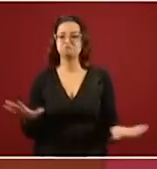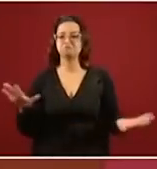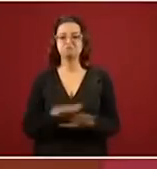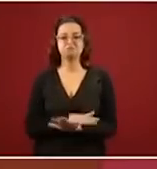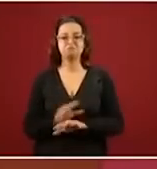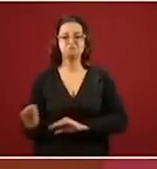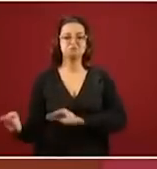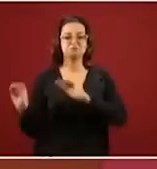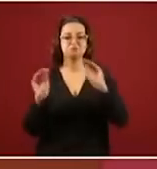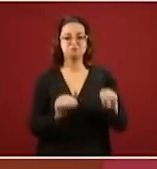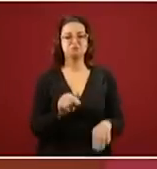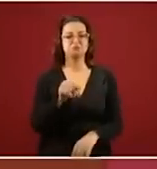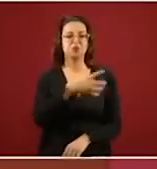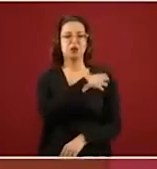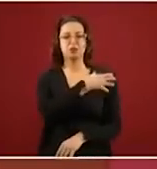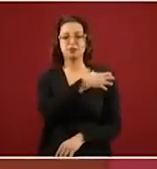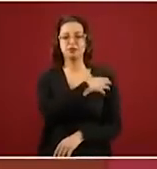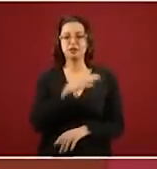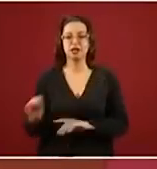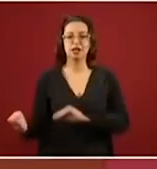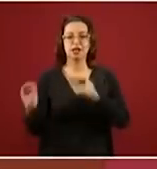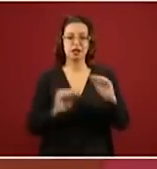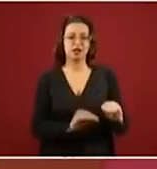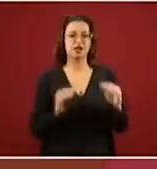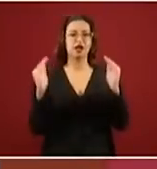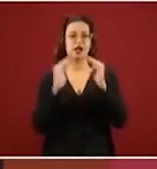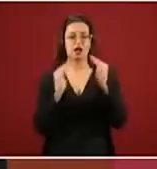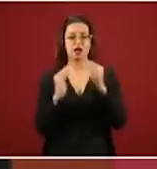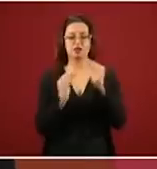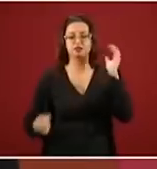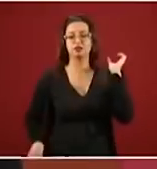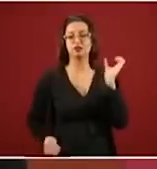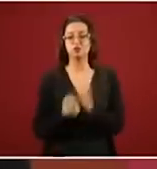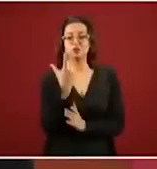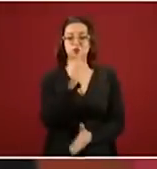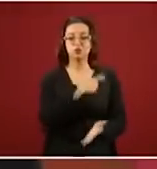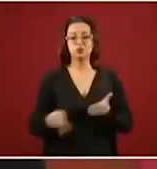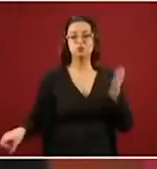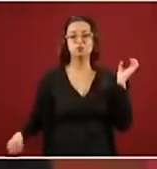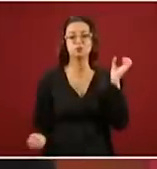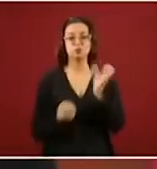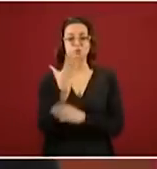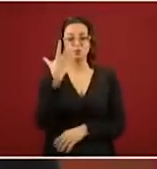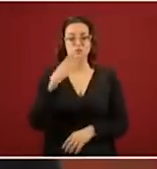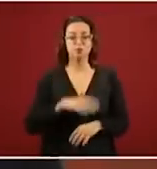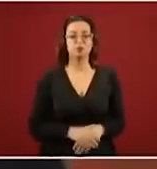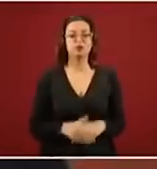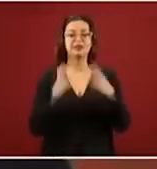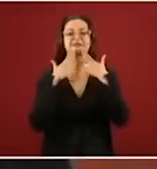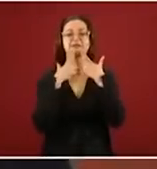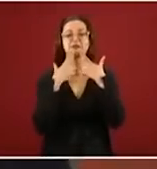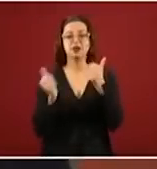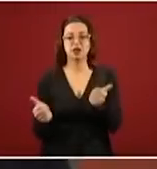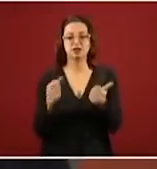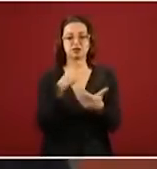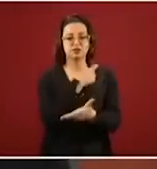capital y casa nueva residencia de nueva y rancho